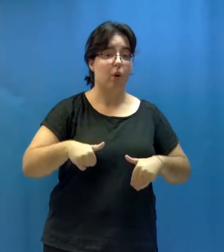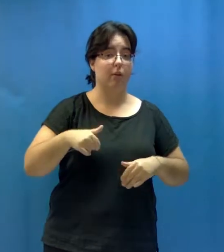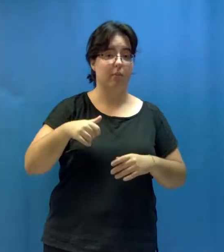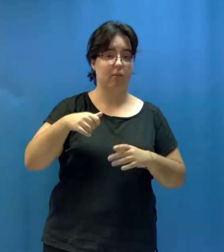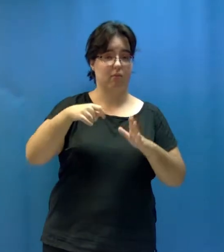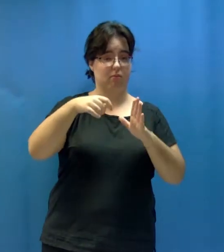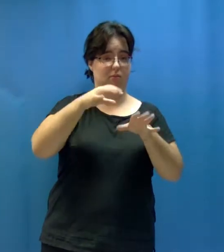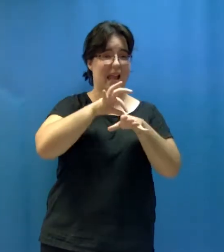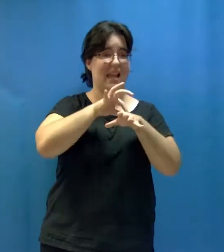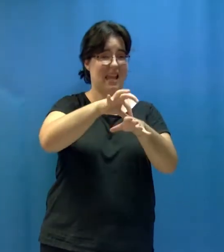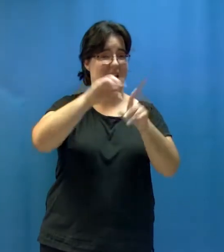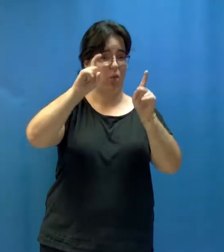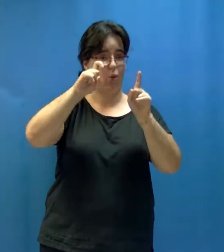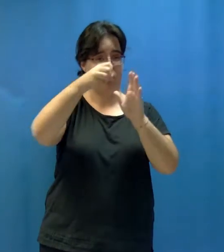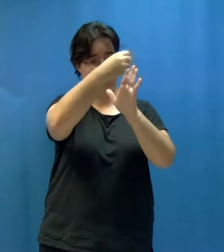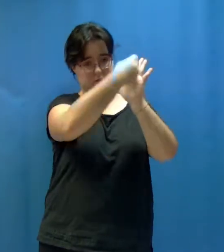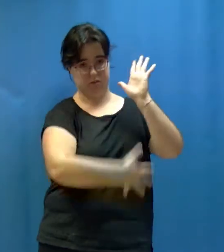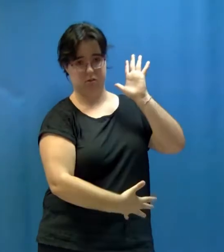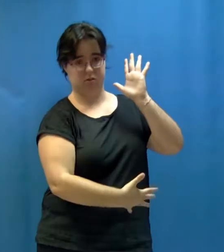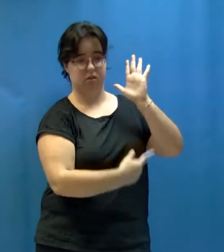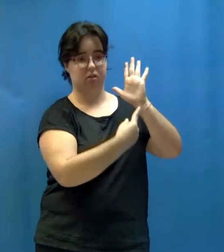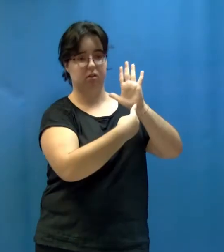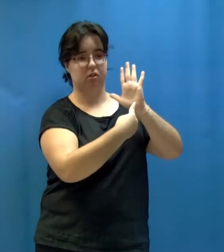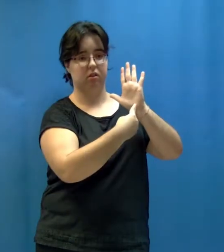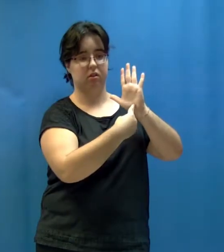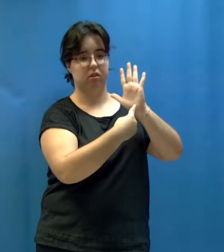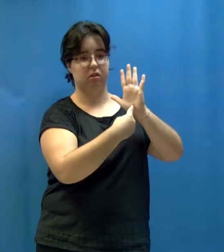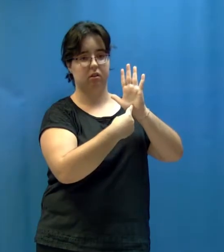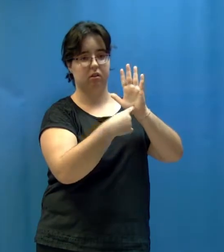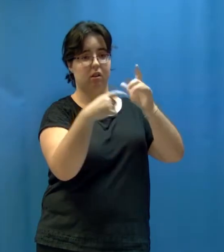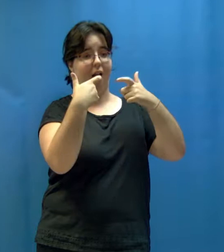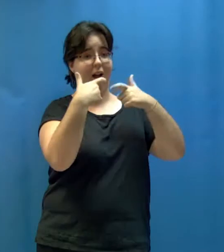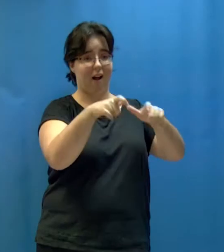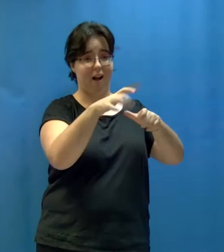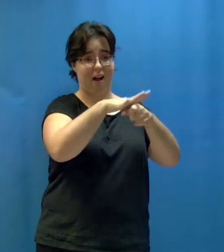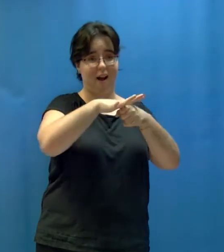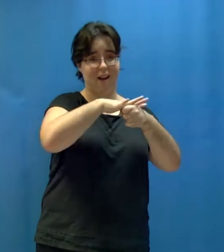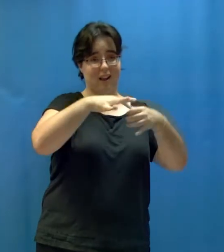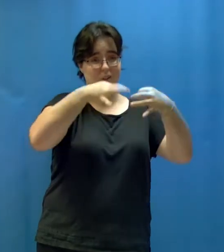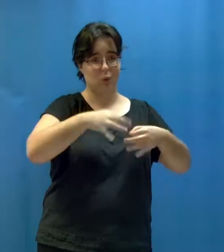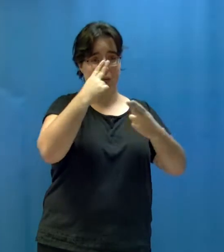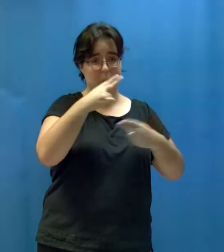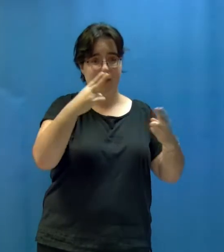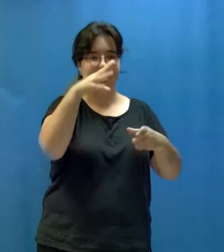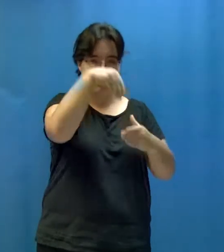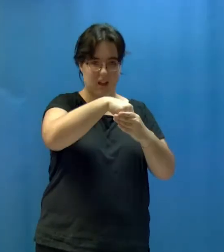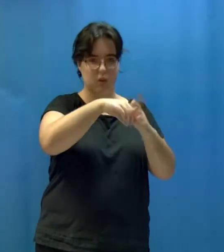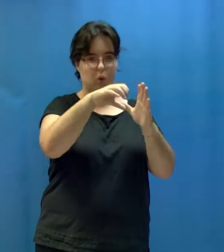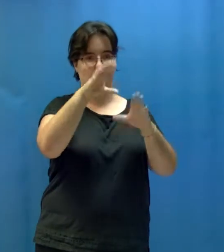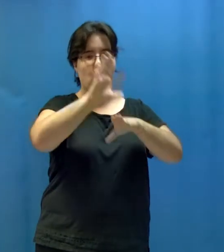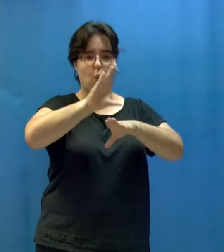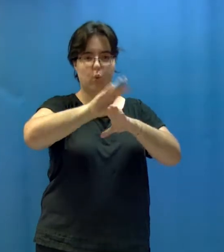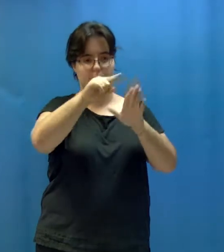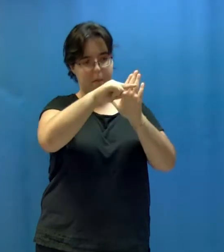educadora apareixen en Àrea de Seguretat Pública, els cursos que han format per a aquest event.